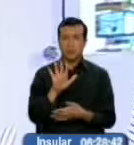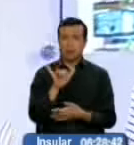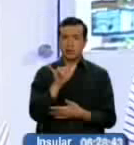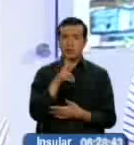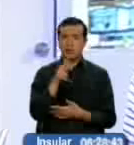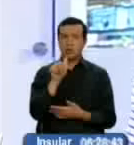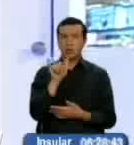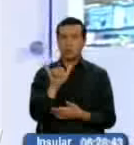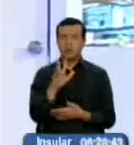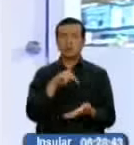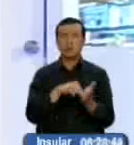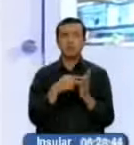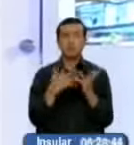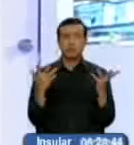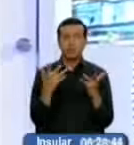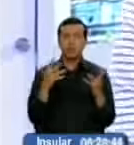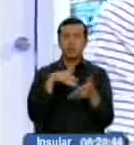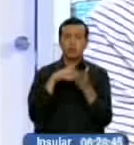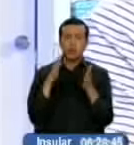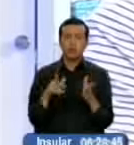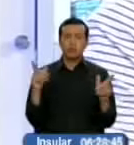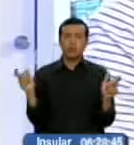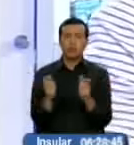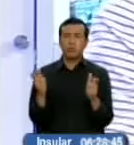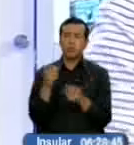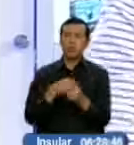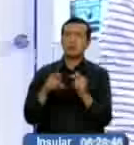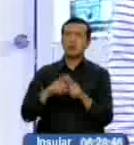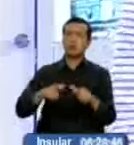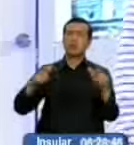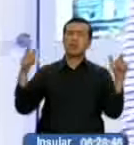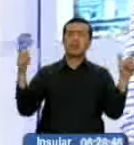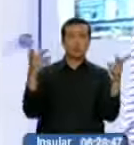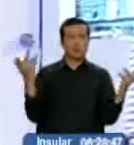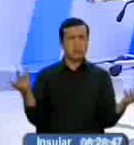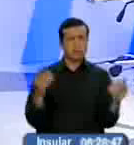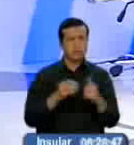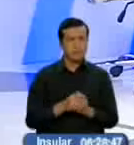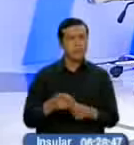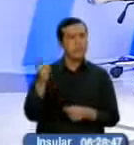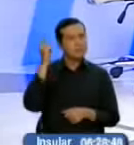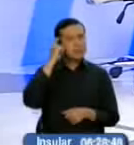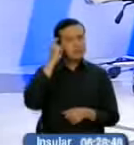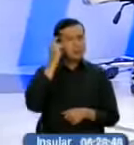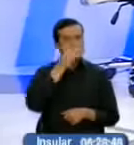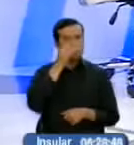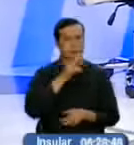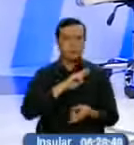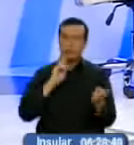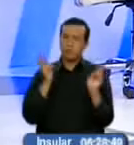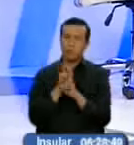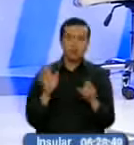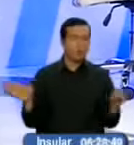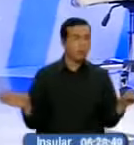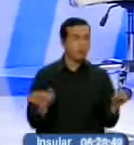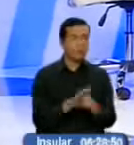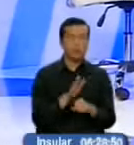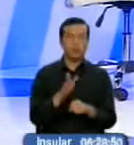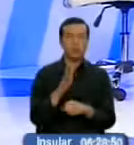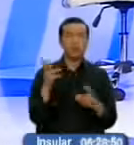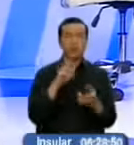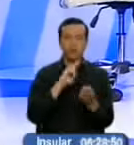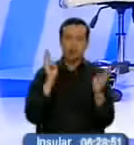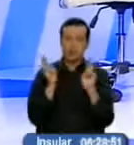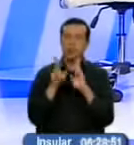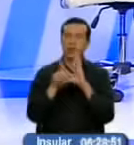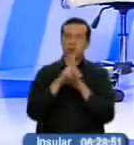lo que significa. Tan pocos estudiantes con semejante inversión. Entonces yo creo que en realidad una reforma integral del sistema educativo, una reforma